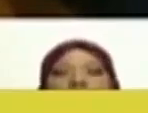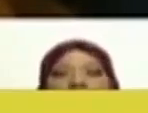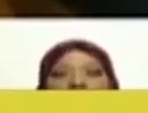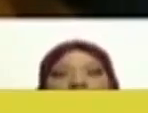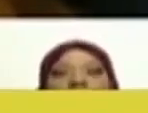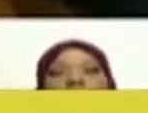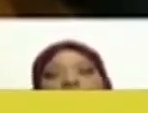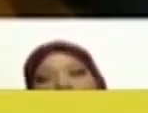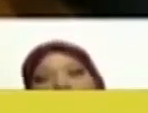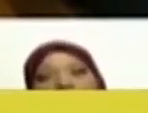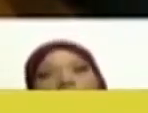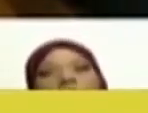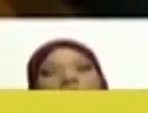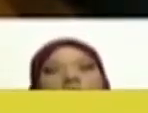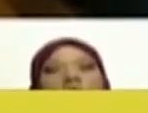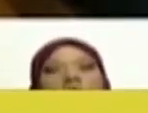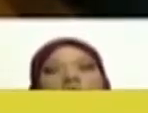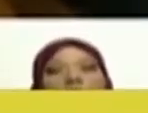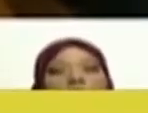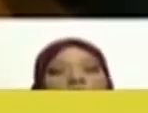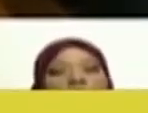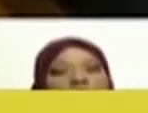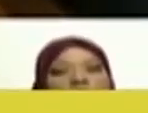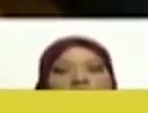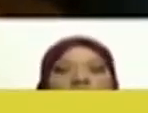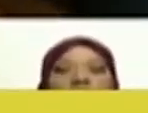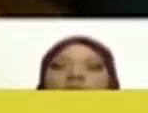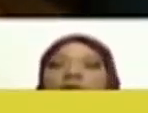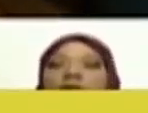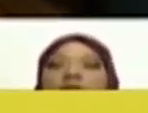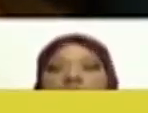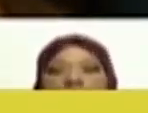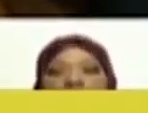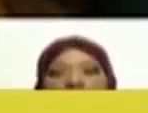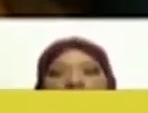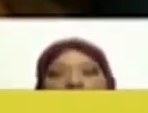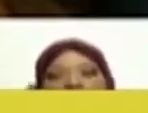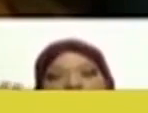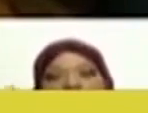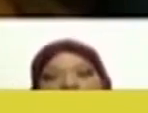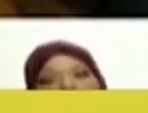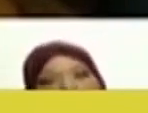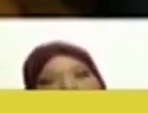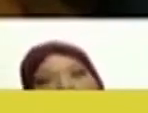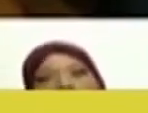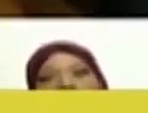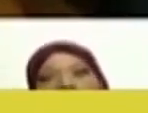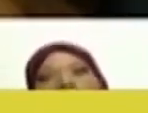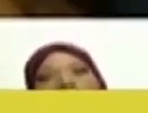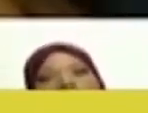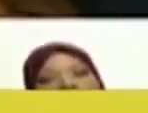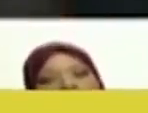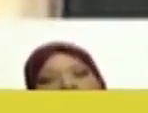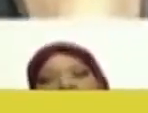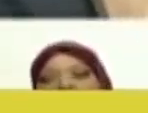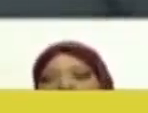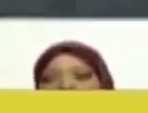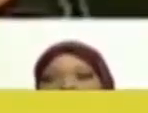solemne e histórico, que quede registro para siempre del heroísmo del pueblo de Venezuela. Muchas gracias.